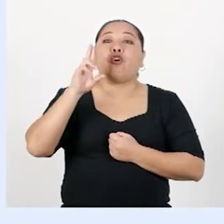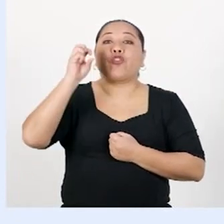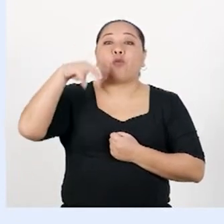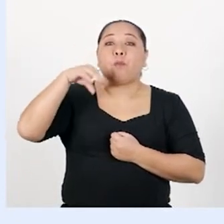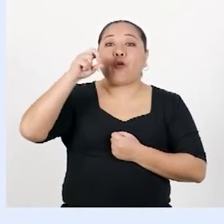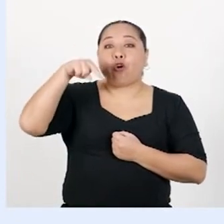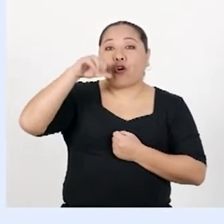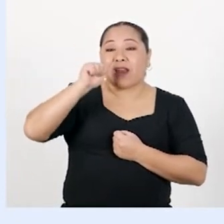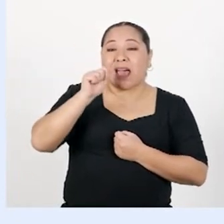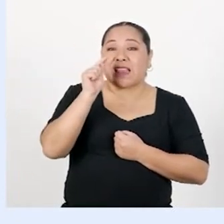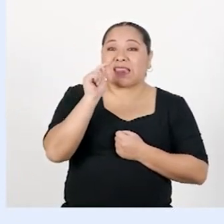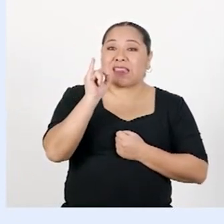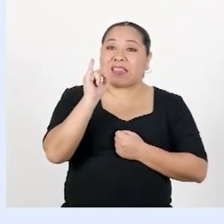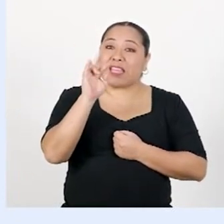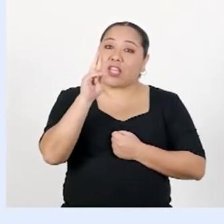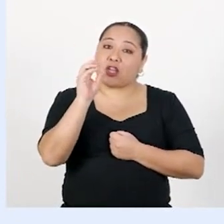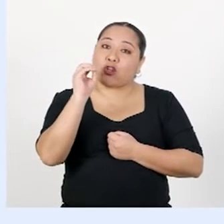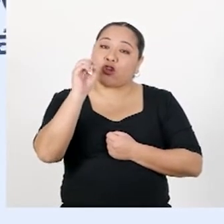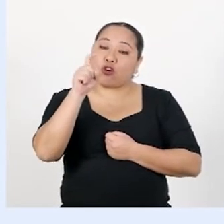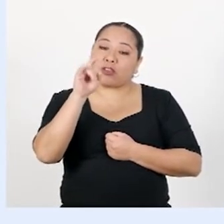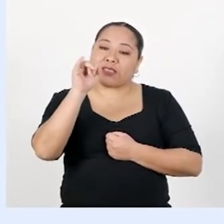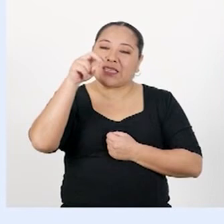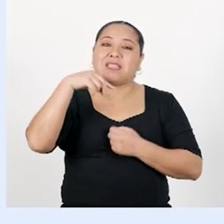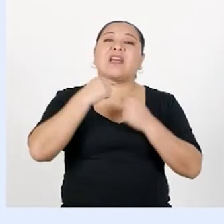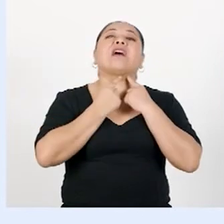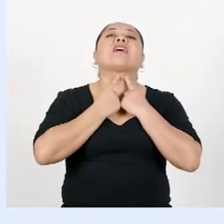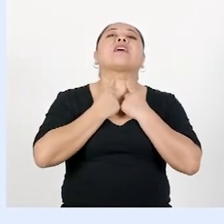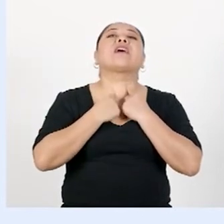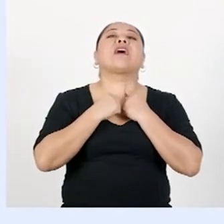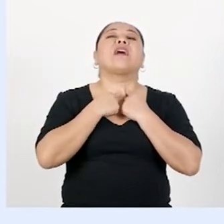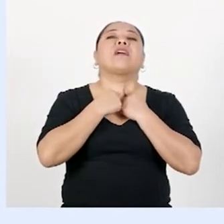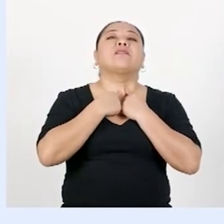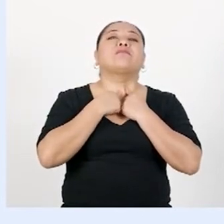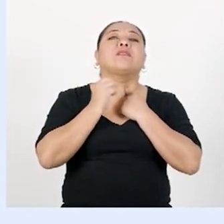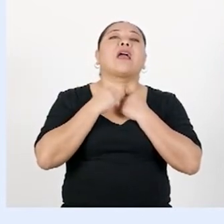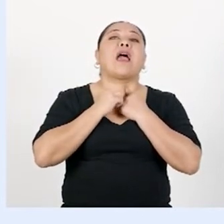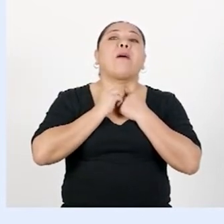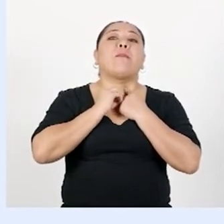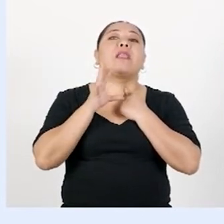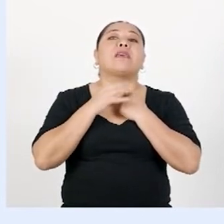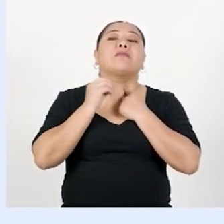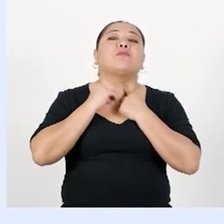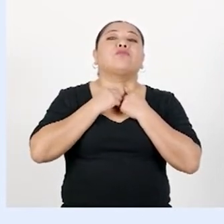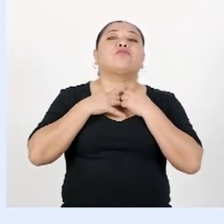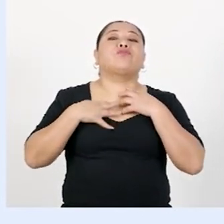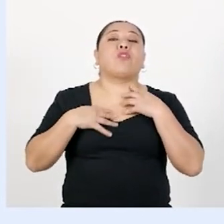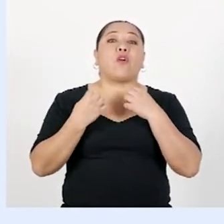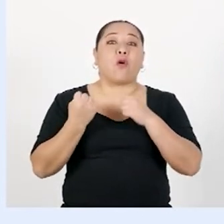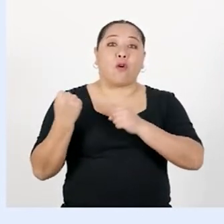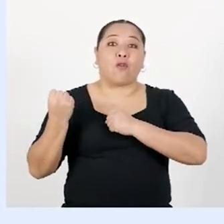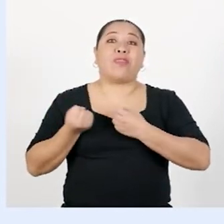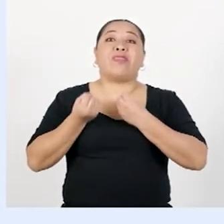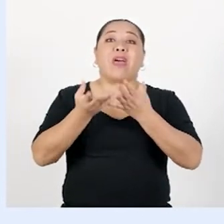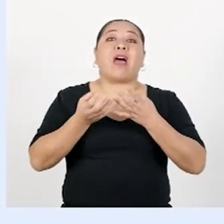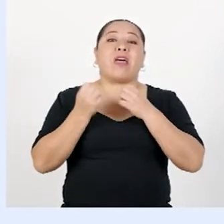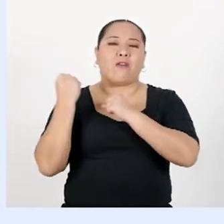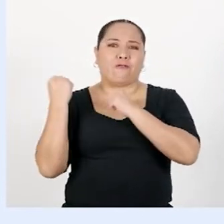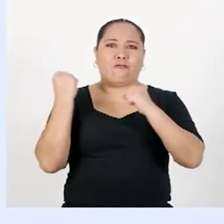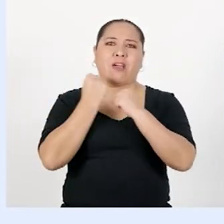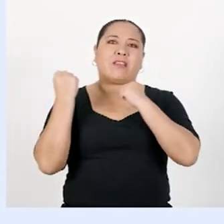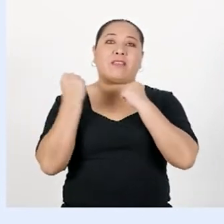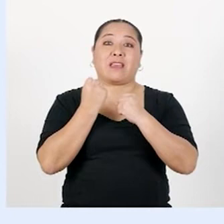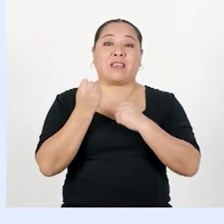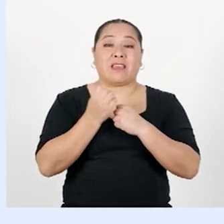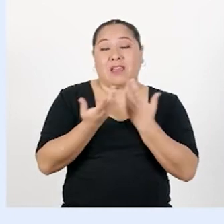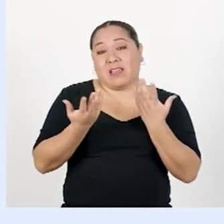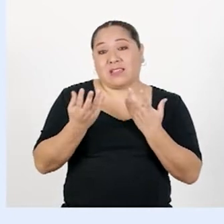tiroxina. Esta se produce en la glándula tiroides, provocando un incremento de energía en forma